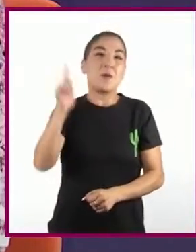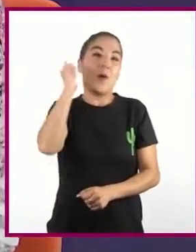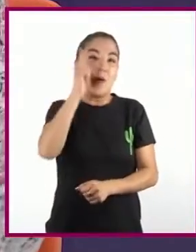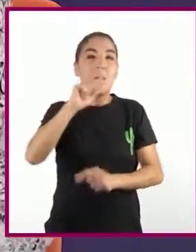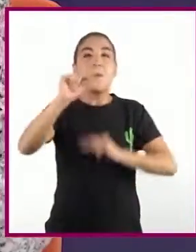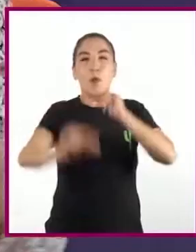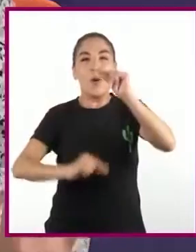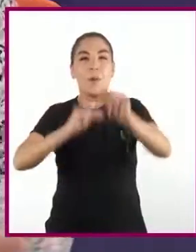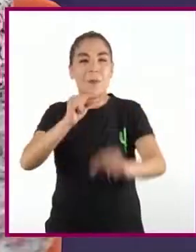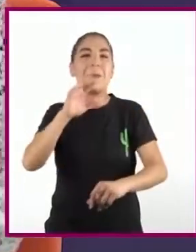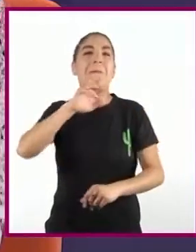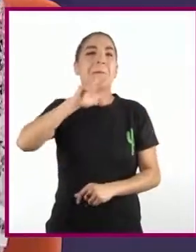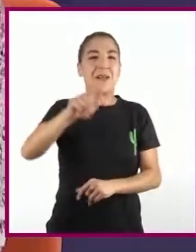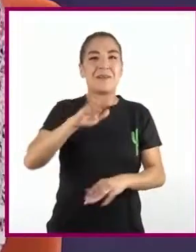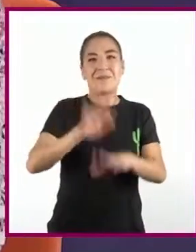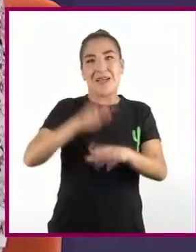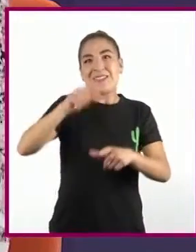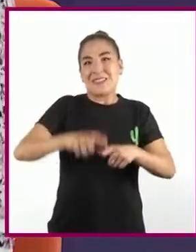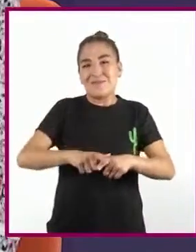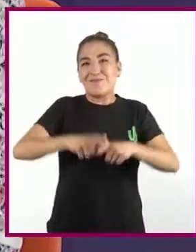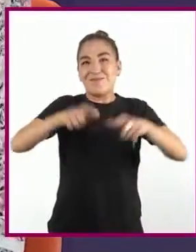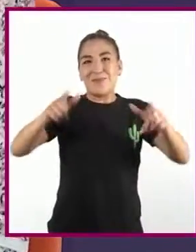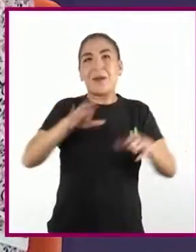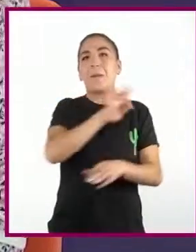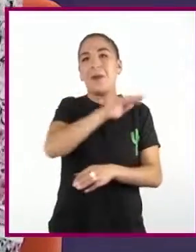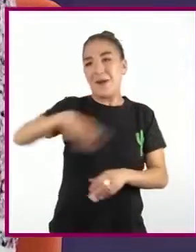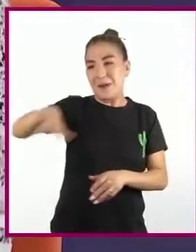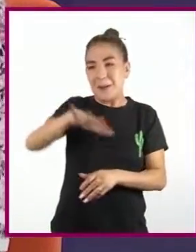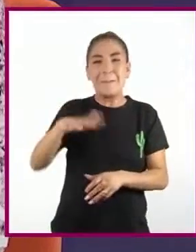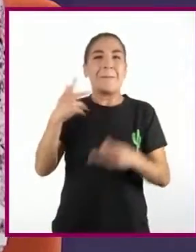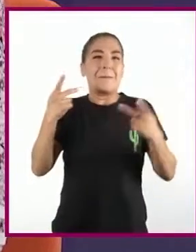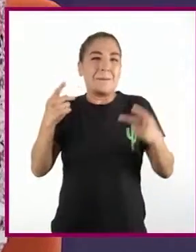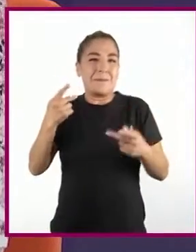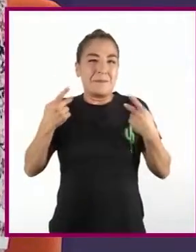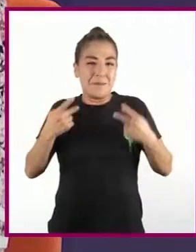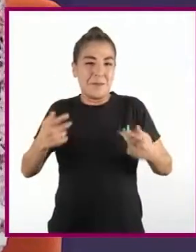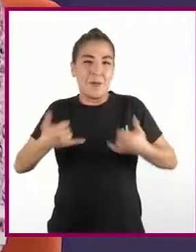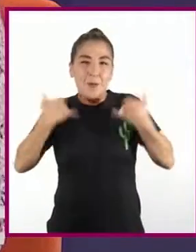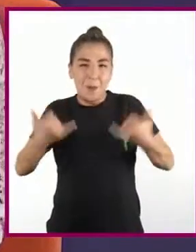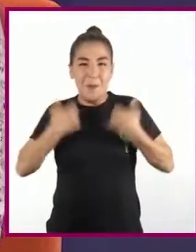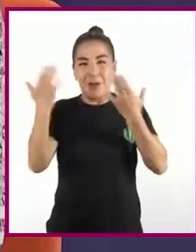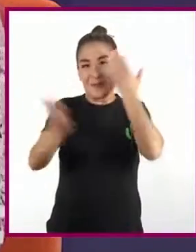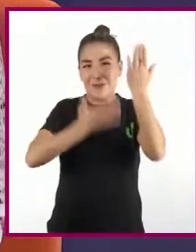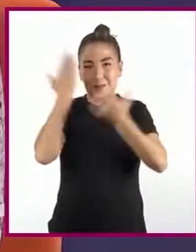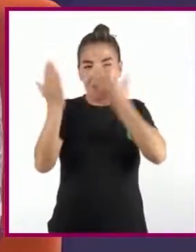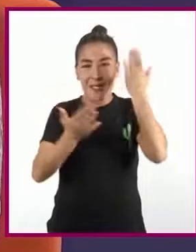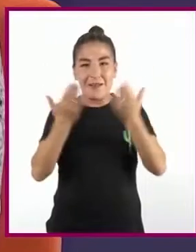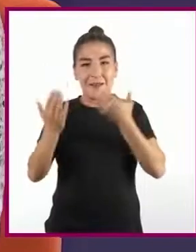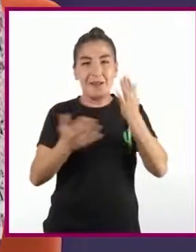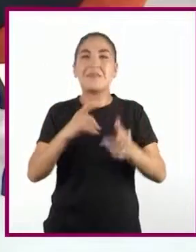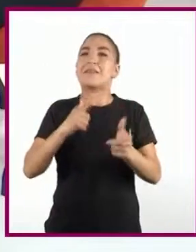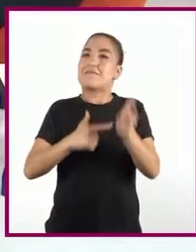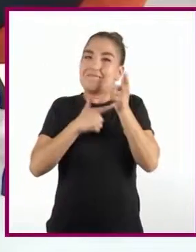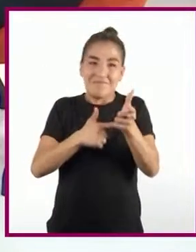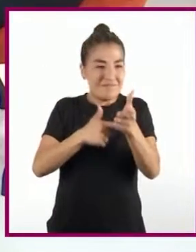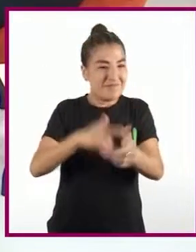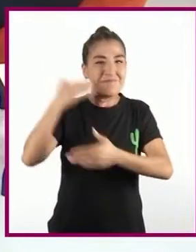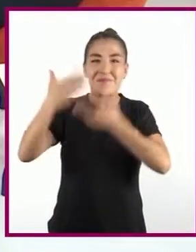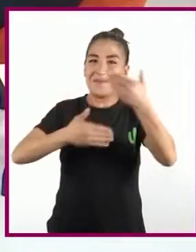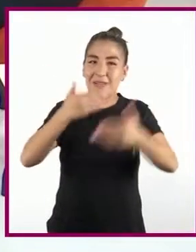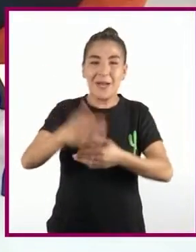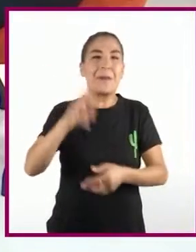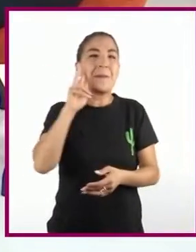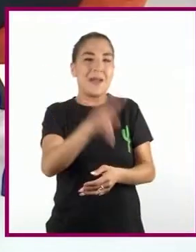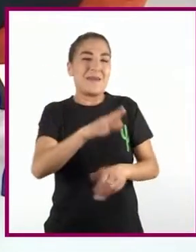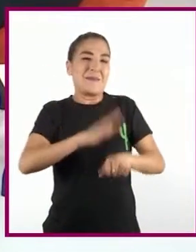que poco a poco vaya siendo cada vez más grande y pues de alguna manera los estudiantes y los jóvenes que siempre vamos a tener pues de alguna manera